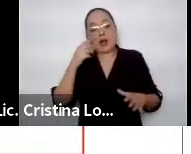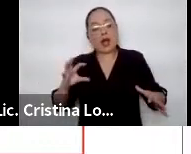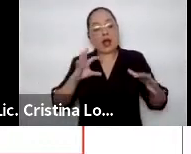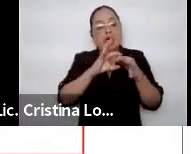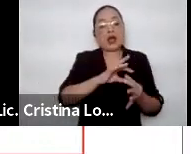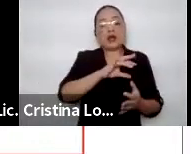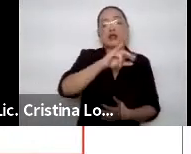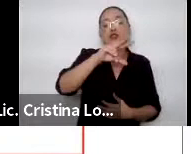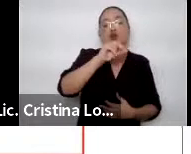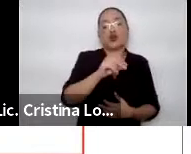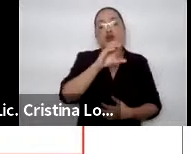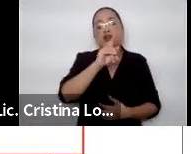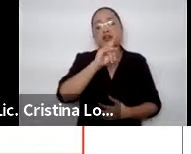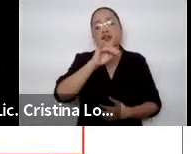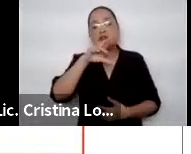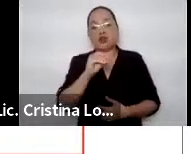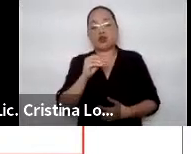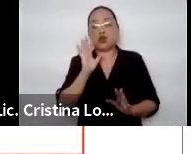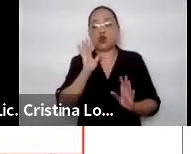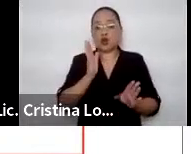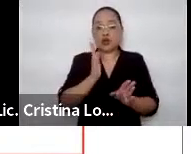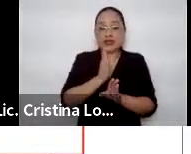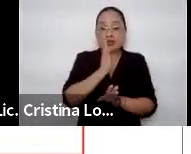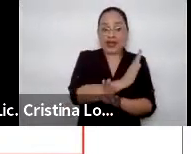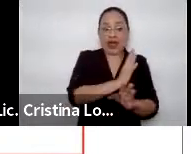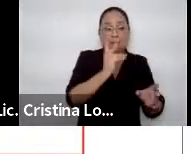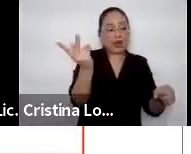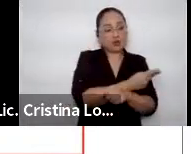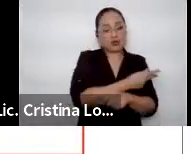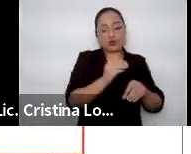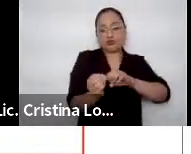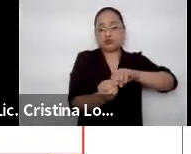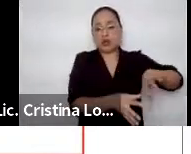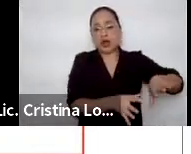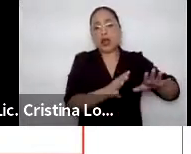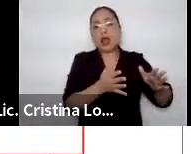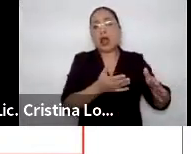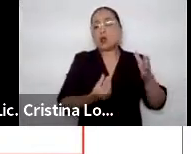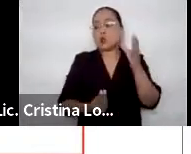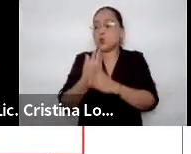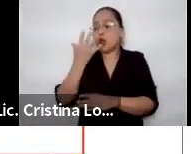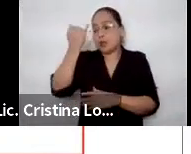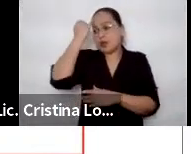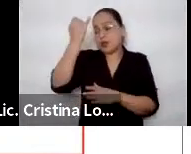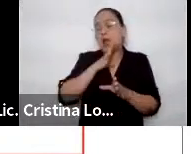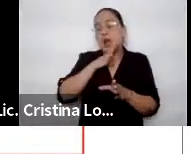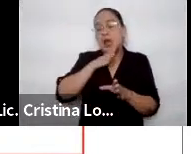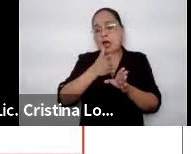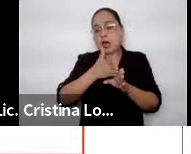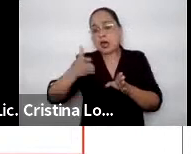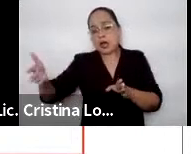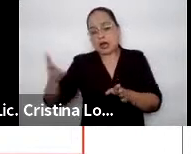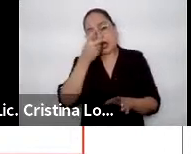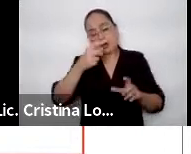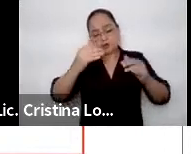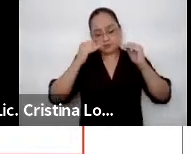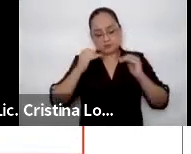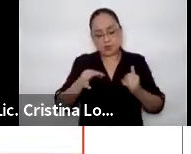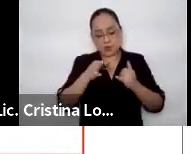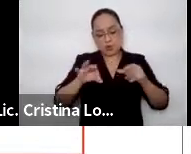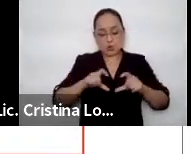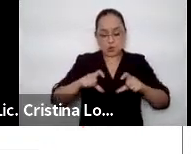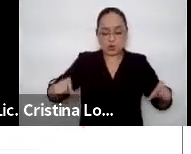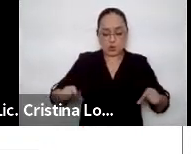no de un criterio o si ya fue superado o no este criterio. Bien, entonces es importante